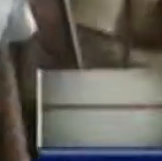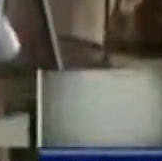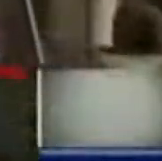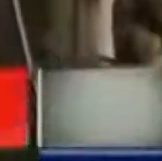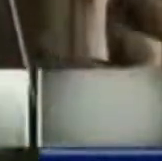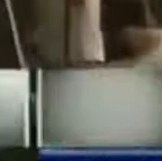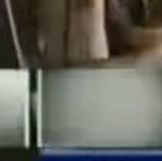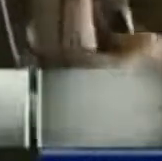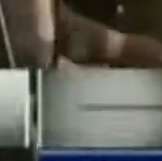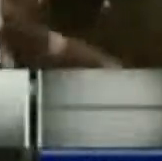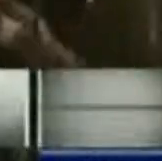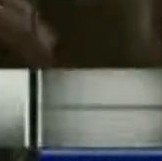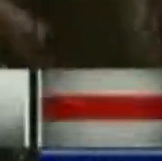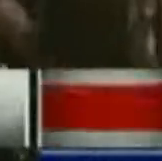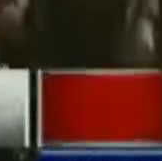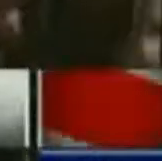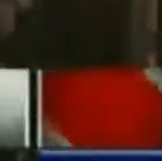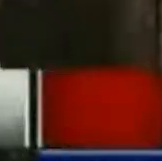cualquiera